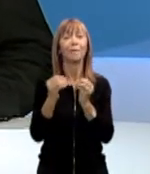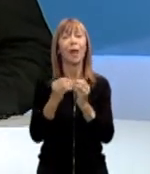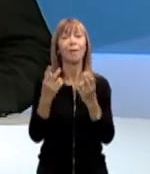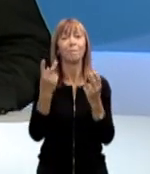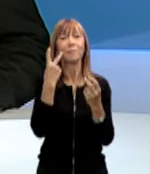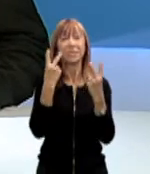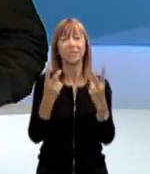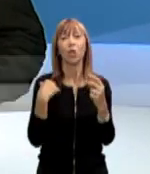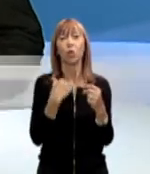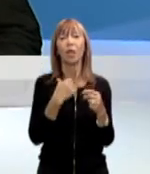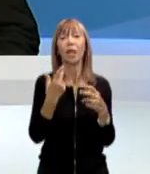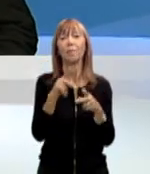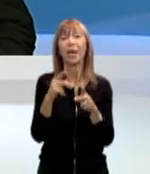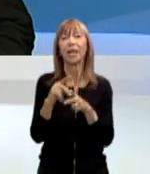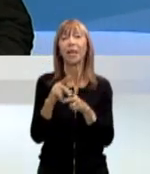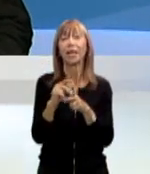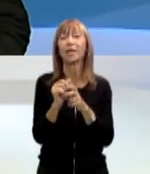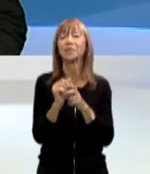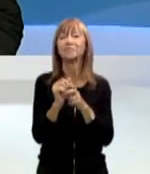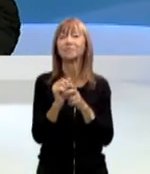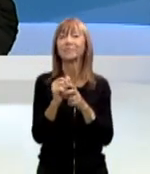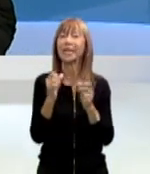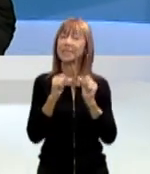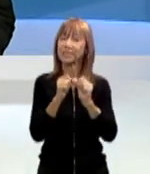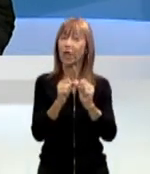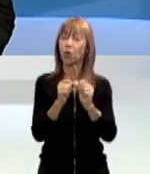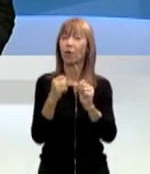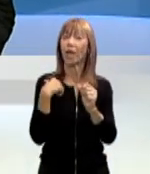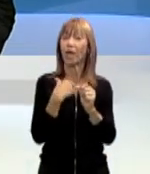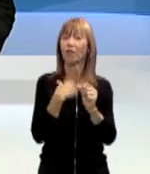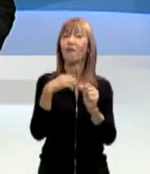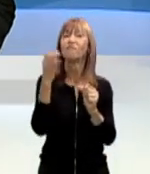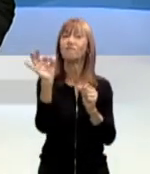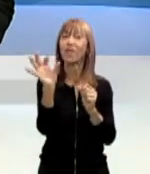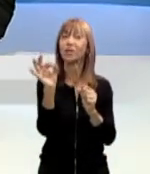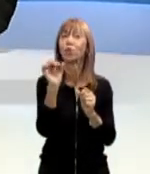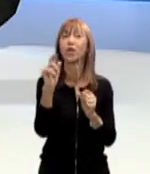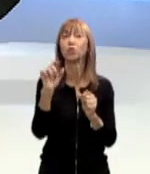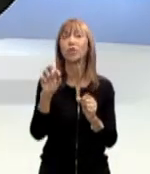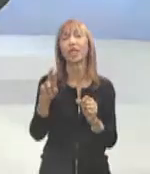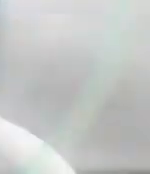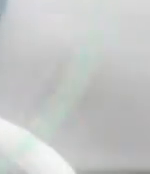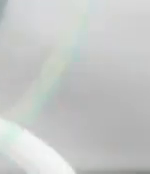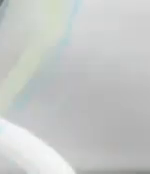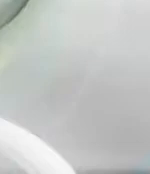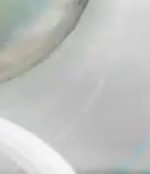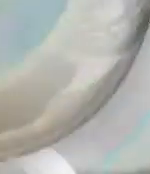nuestra página noticia247.pr y síganos en nuestras redes en Facebook y Twitter. Buenas tardes.